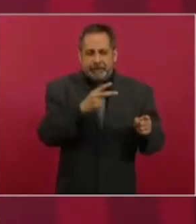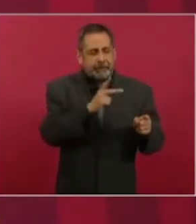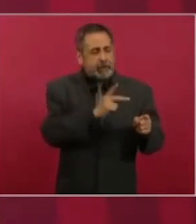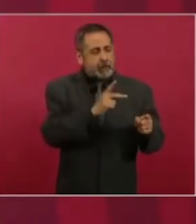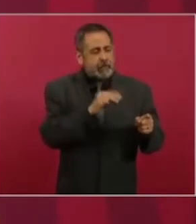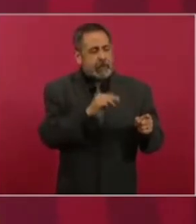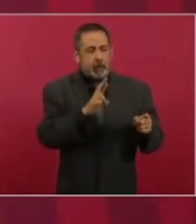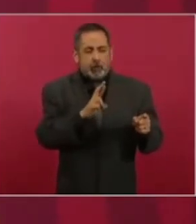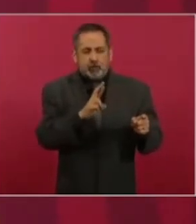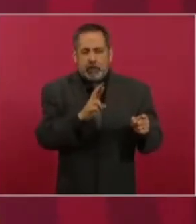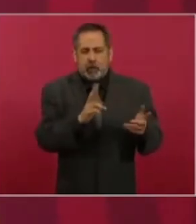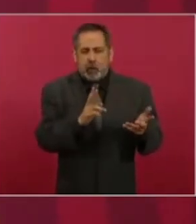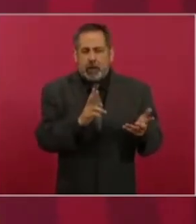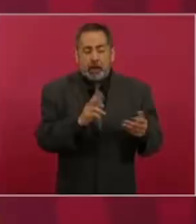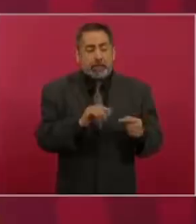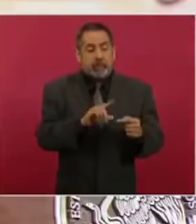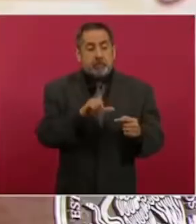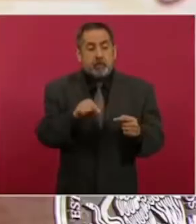luego